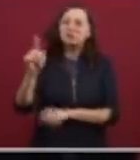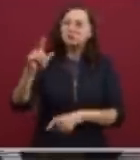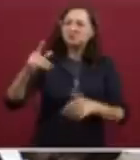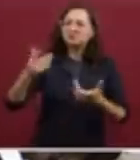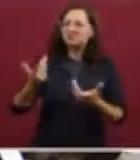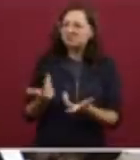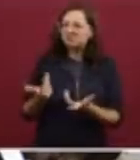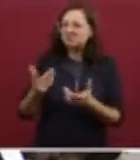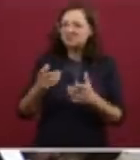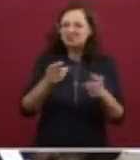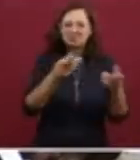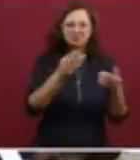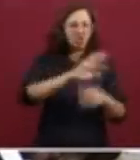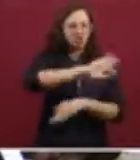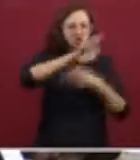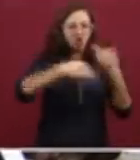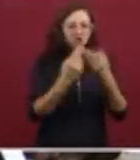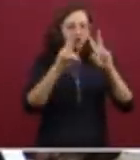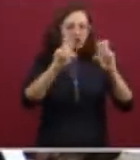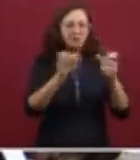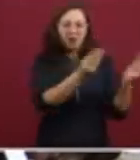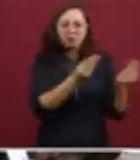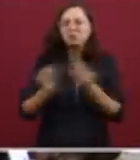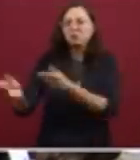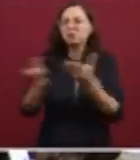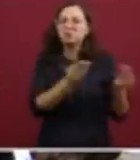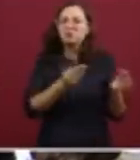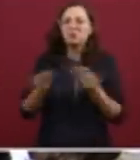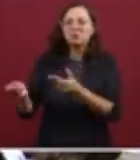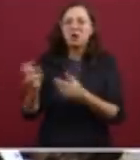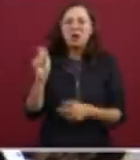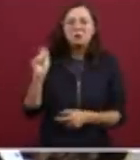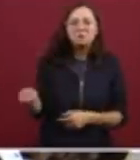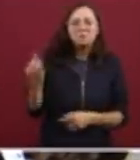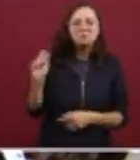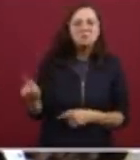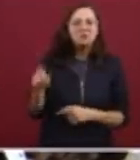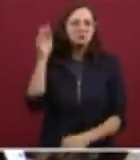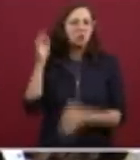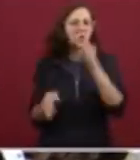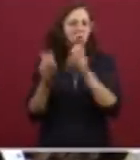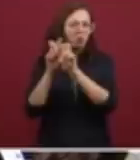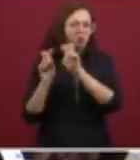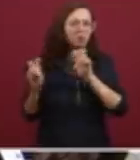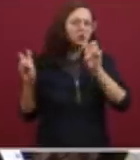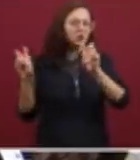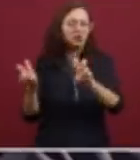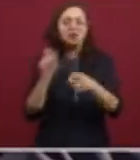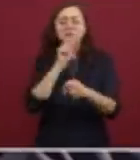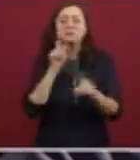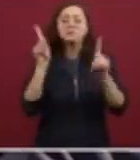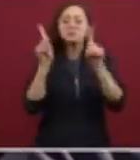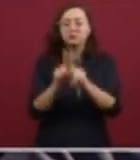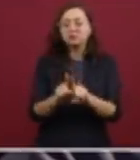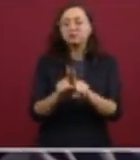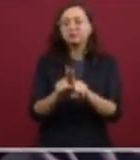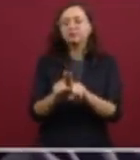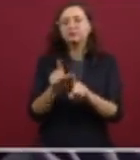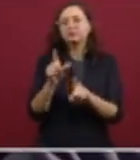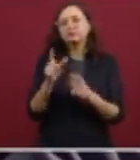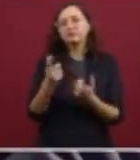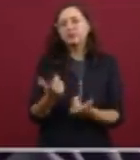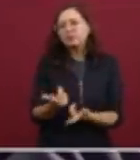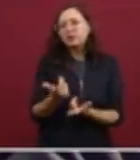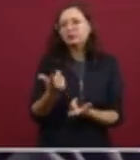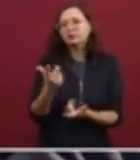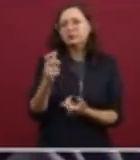concentración a un solo magistrado, y saber si a través de la Secretaría de Gobernación y el licenciado Alejandro Encinas se pudiera